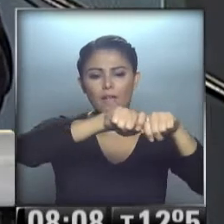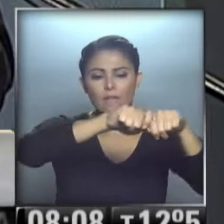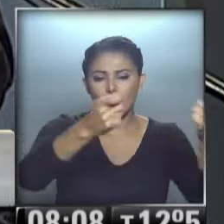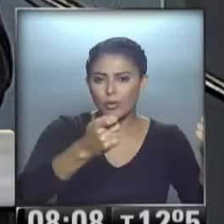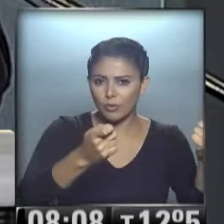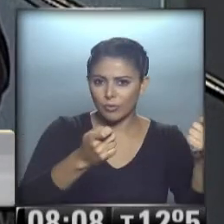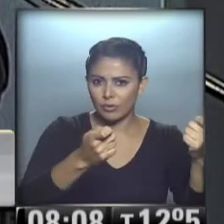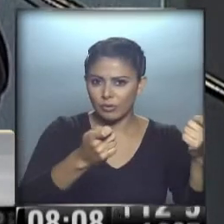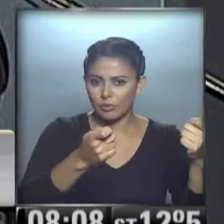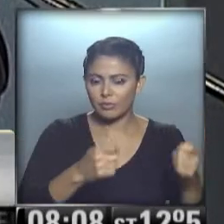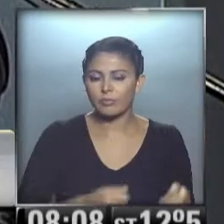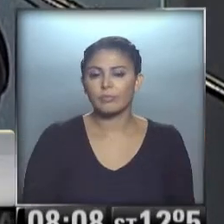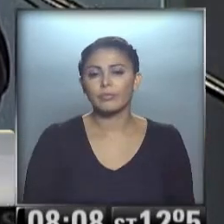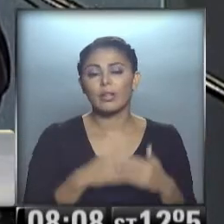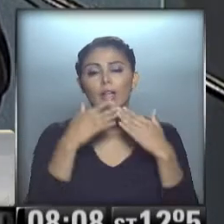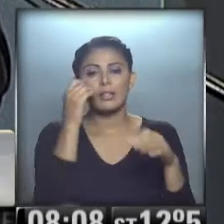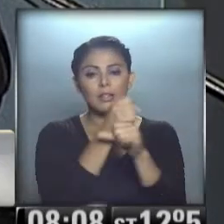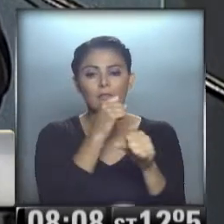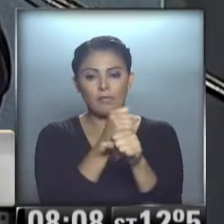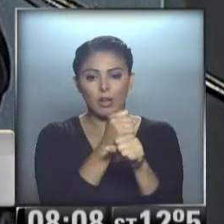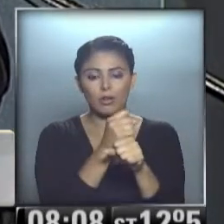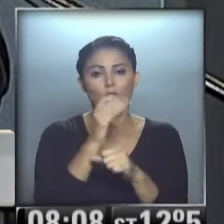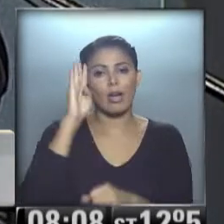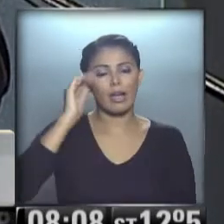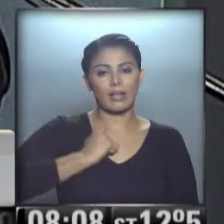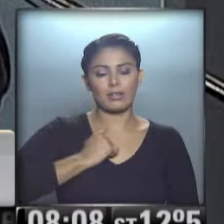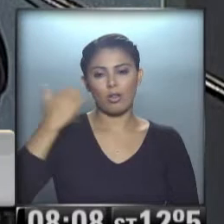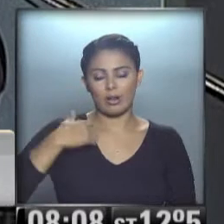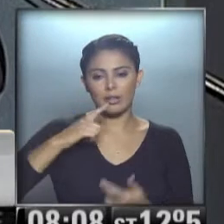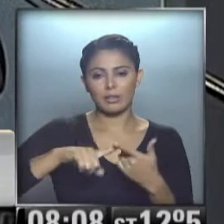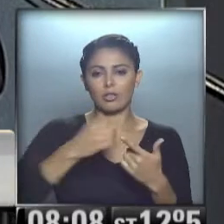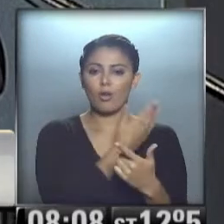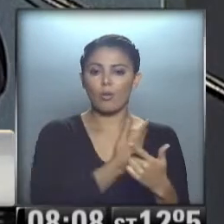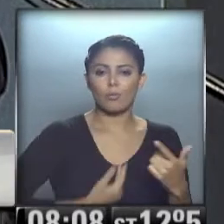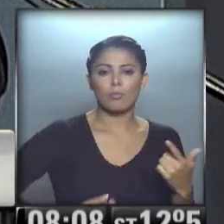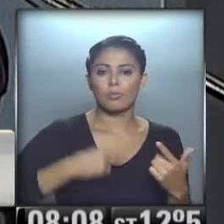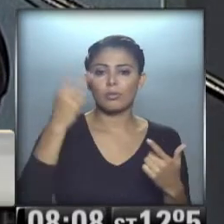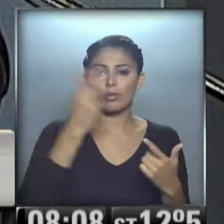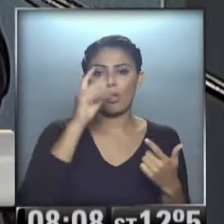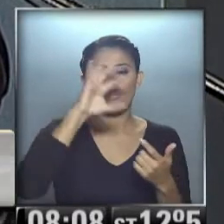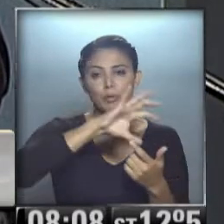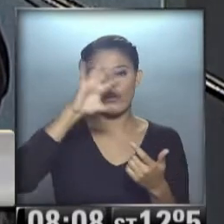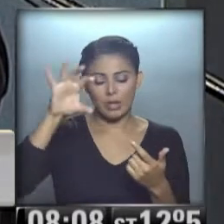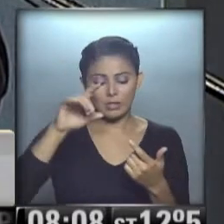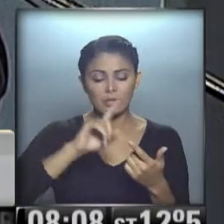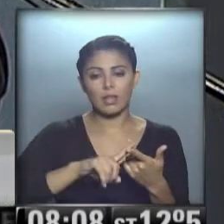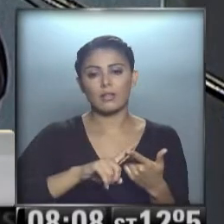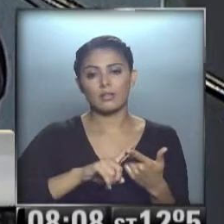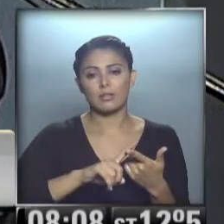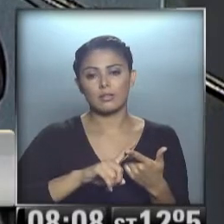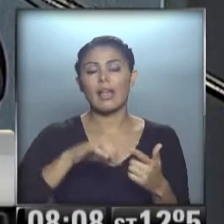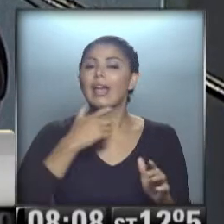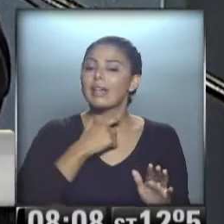estructural. A partir de un trabajo conjunto entre el Ejército Argentino, las autoridades gubernamentales de ambas provincias, en ese sentido